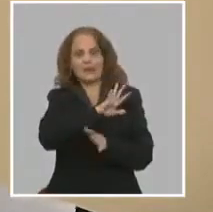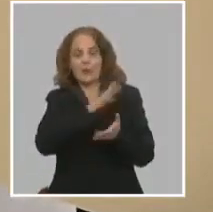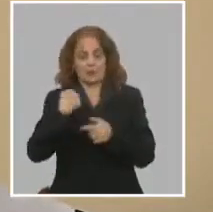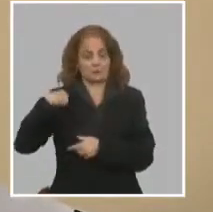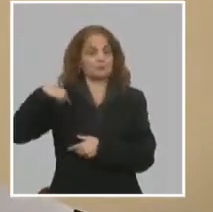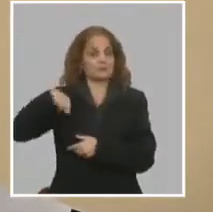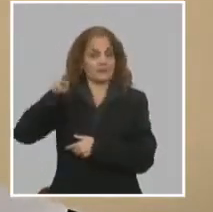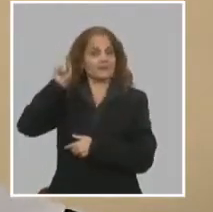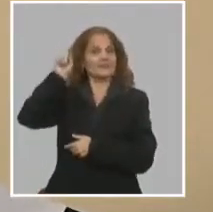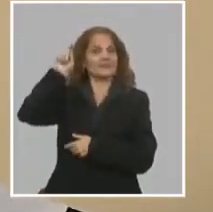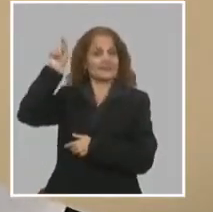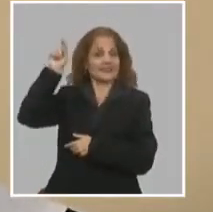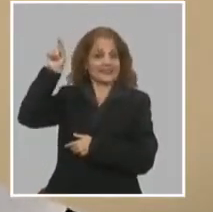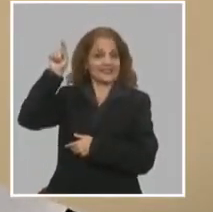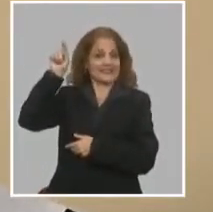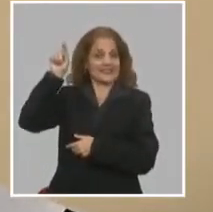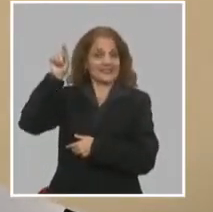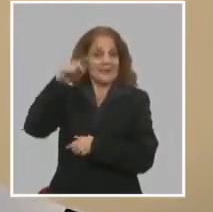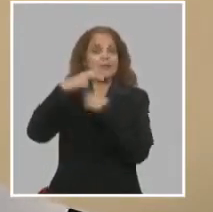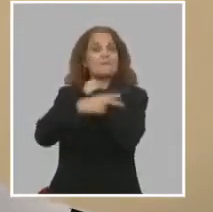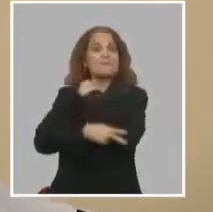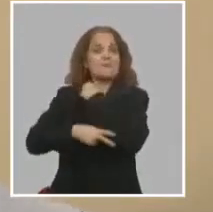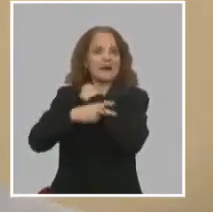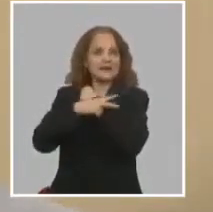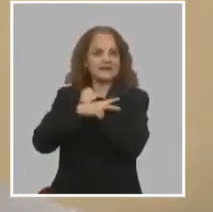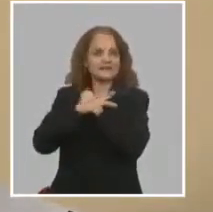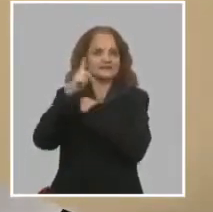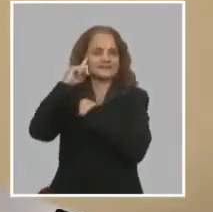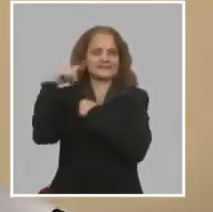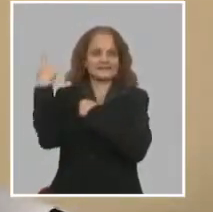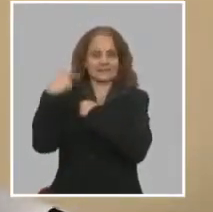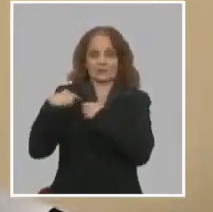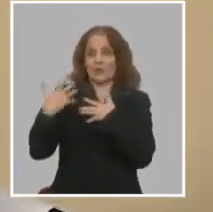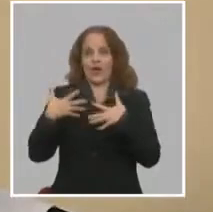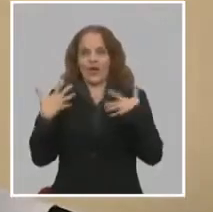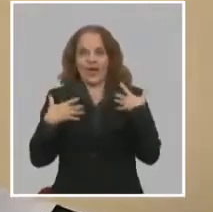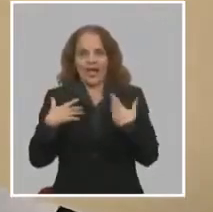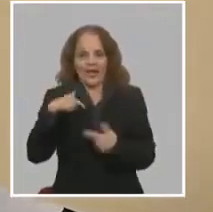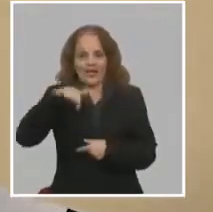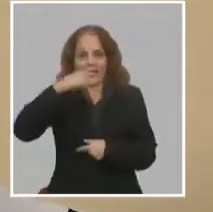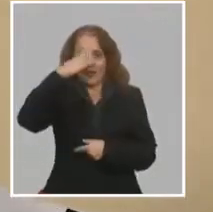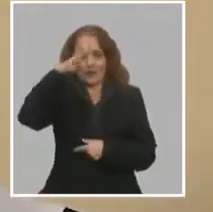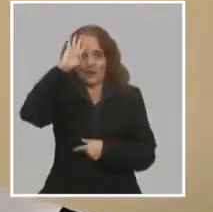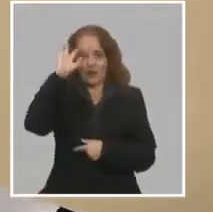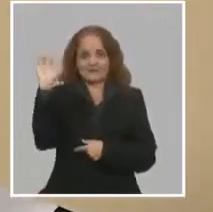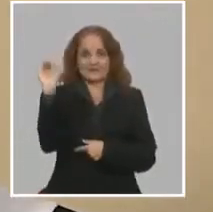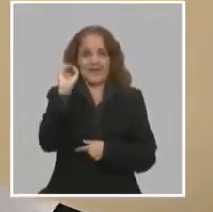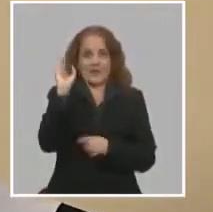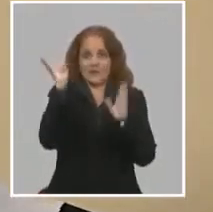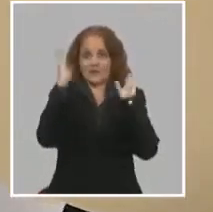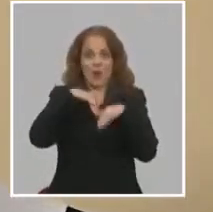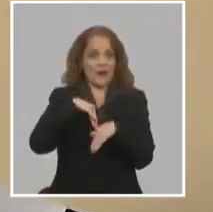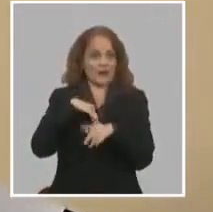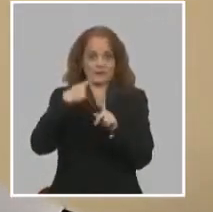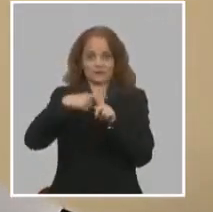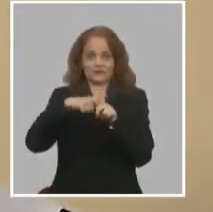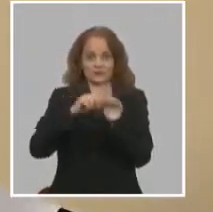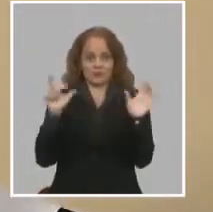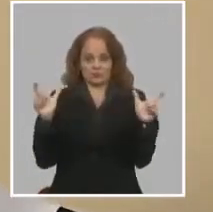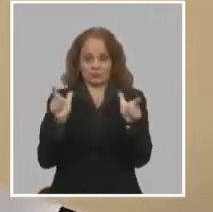allá, celebrábamos aquel día en que hubo cero y que pensábamos que ya prácticamente a partir de ahí